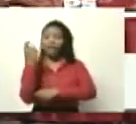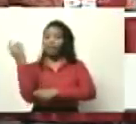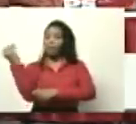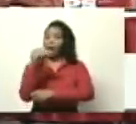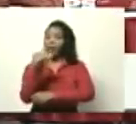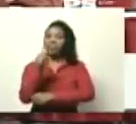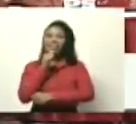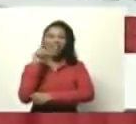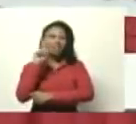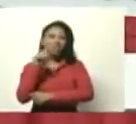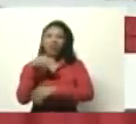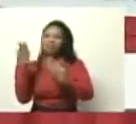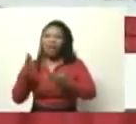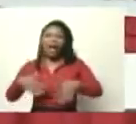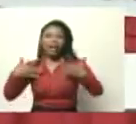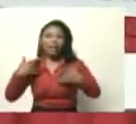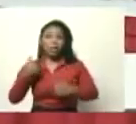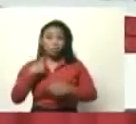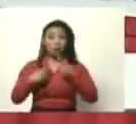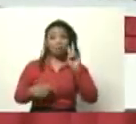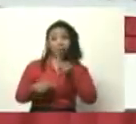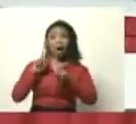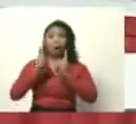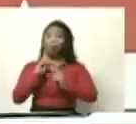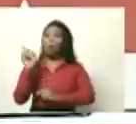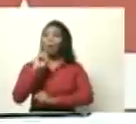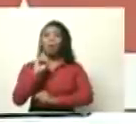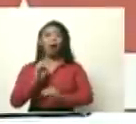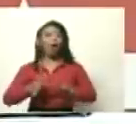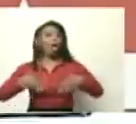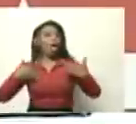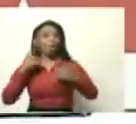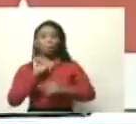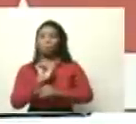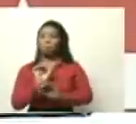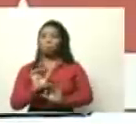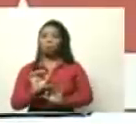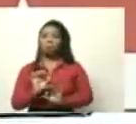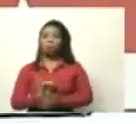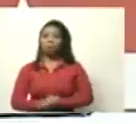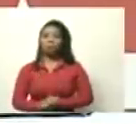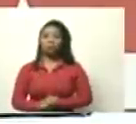¿Quién no se alegra por eso? Ah, bueno, yo he visto algunos que no se alegran.